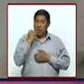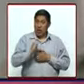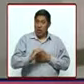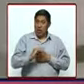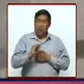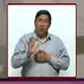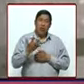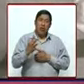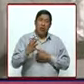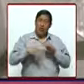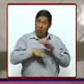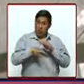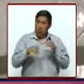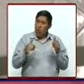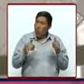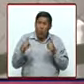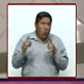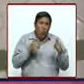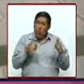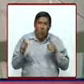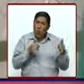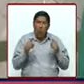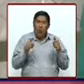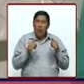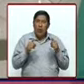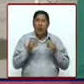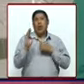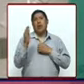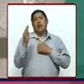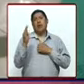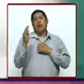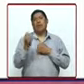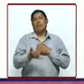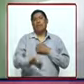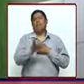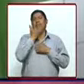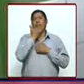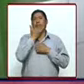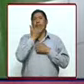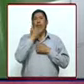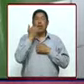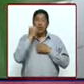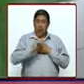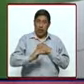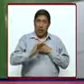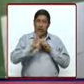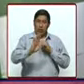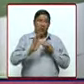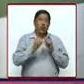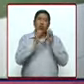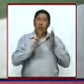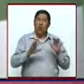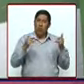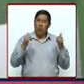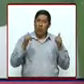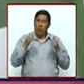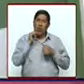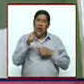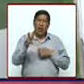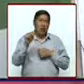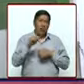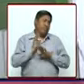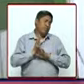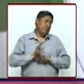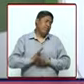de quinto básico que jugaba con sus compañeras, justamente en el baño, tuvo un accidente. No, la niña estaba aquí y su compañera estaba jugando, ella no,